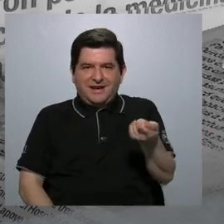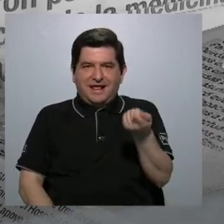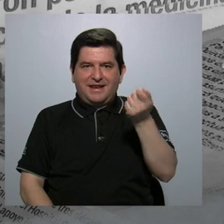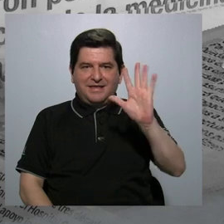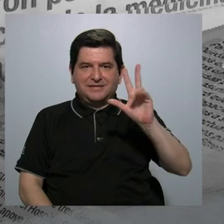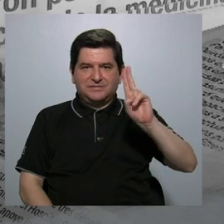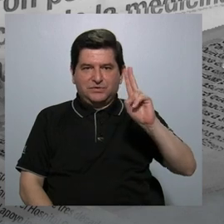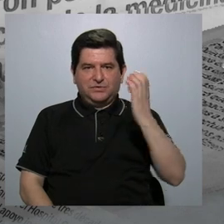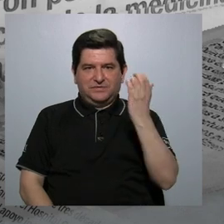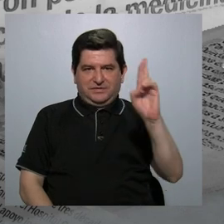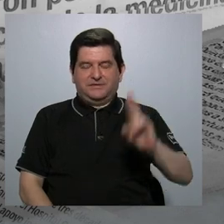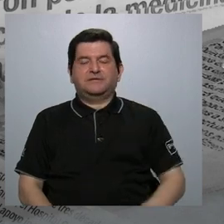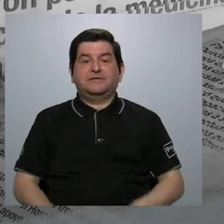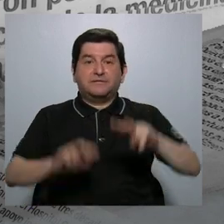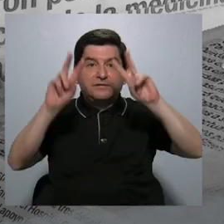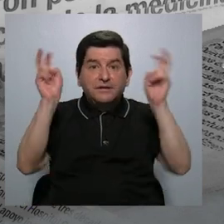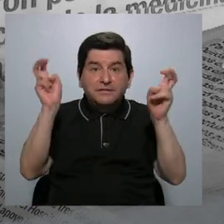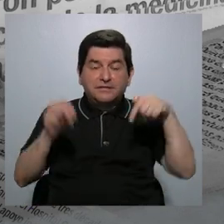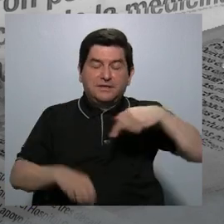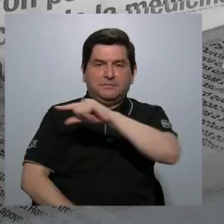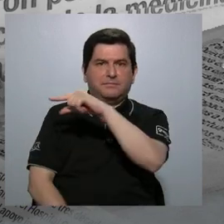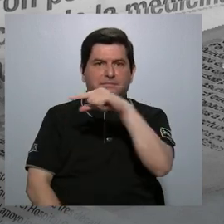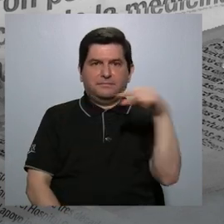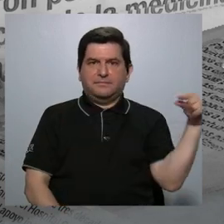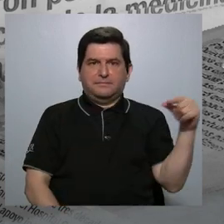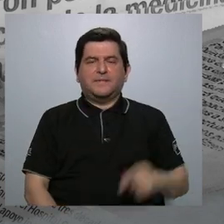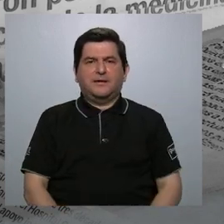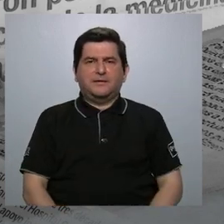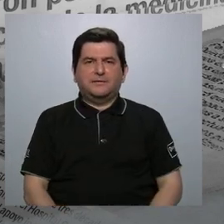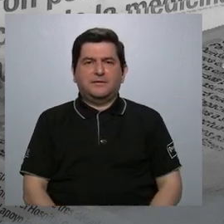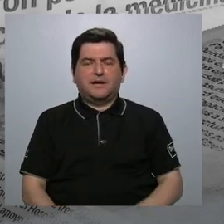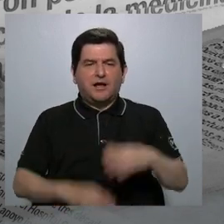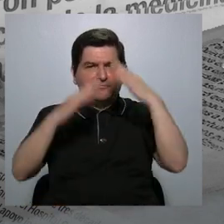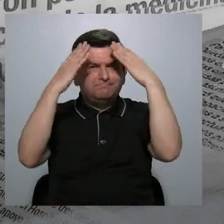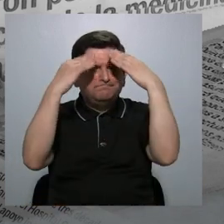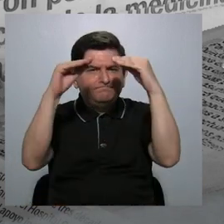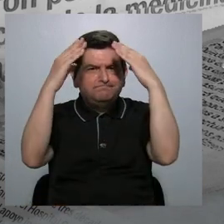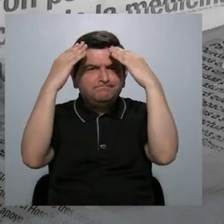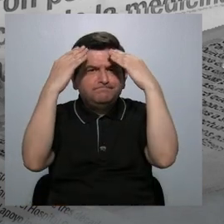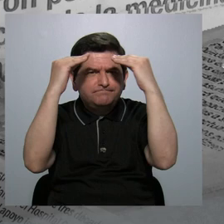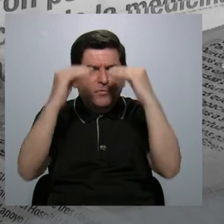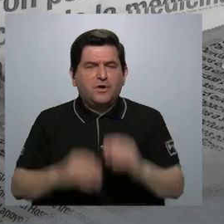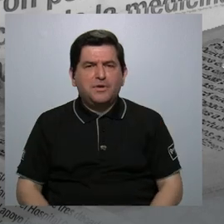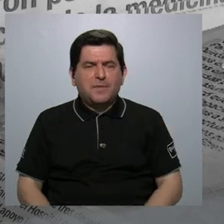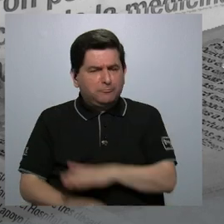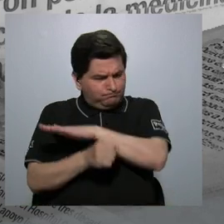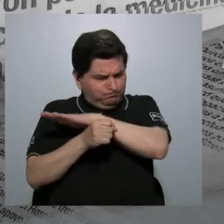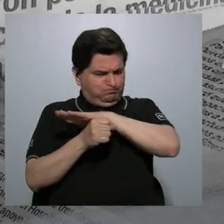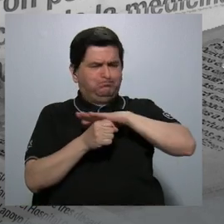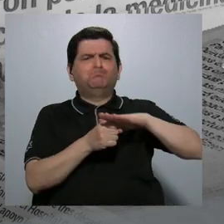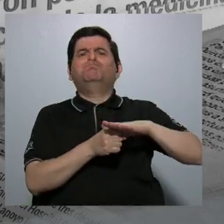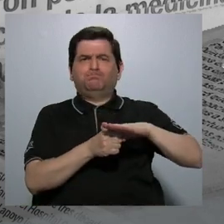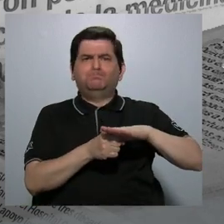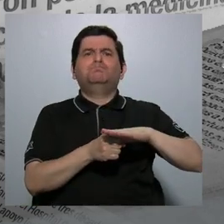15 UCR. Y el tema de esta semana es sobre un informe muy completo